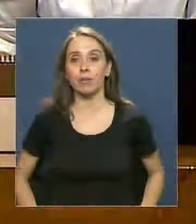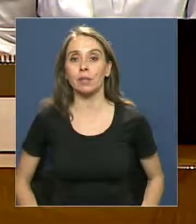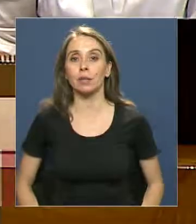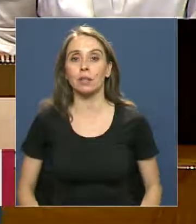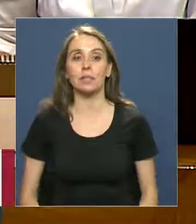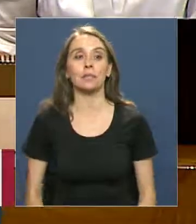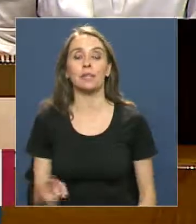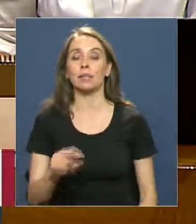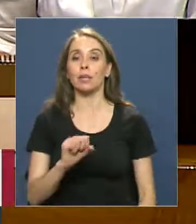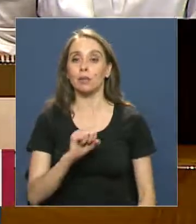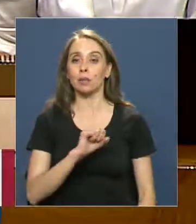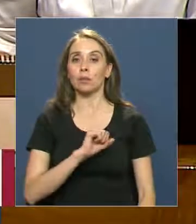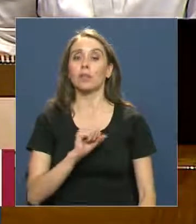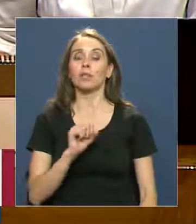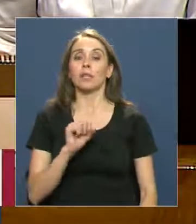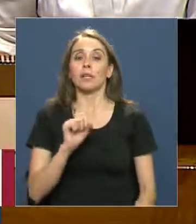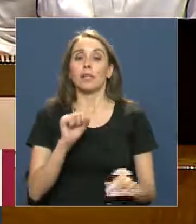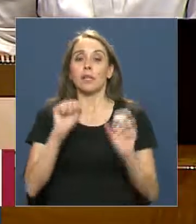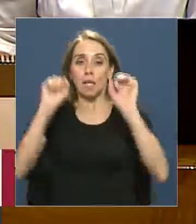Aprobado por unanimidad.